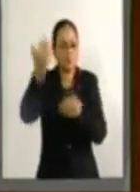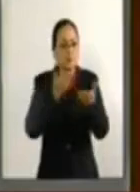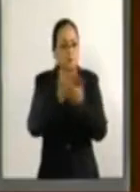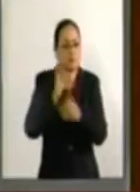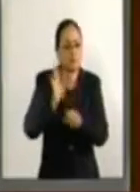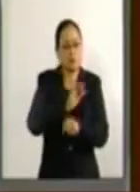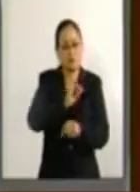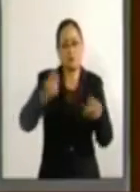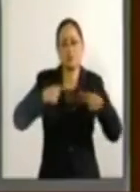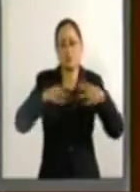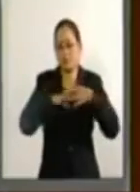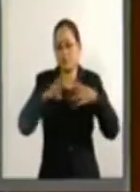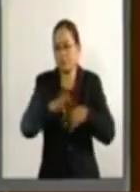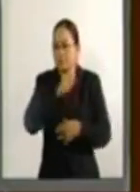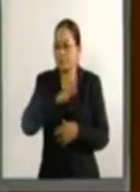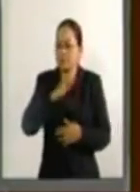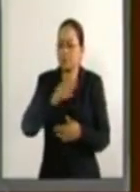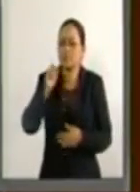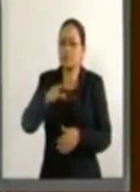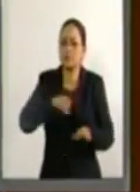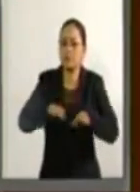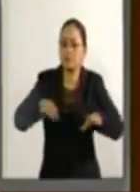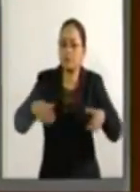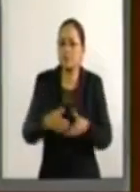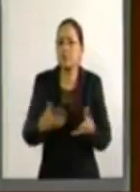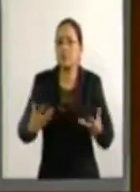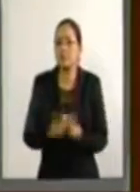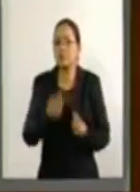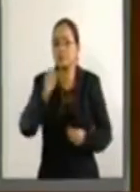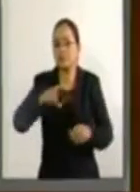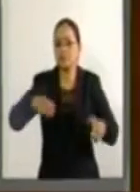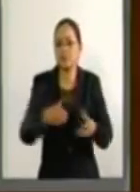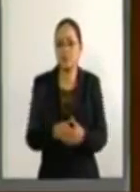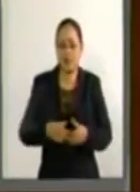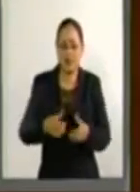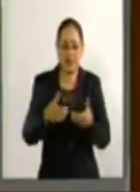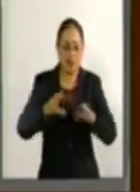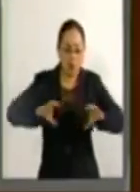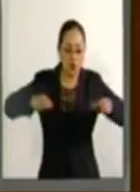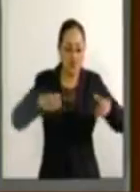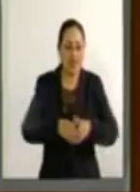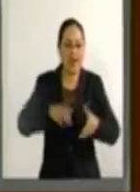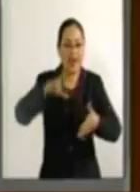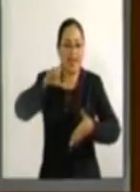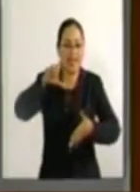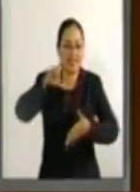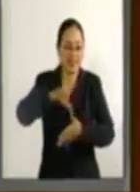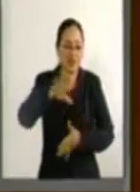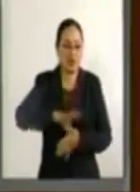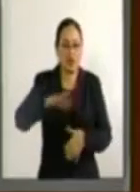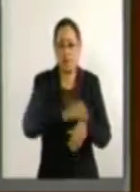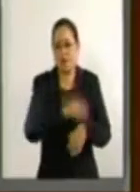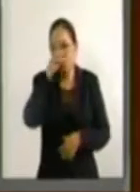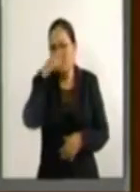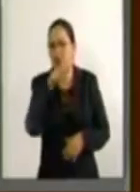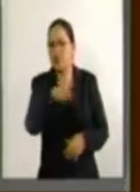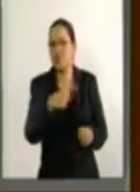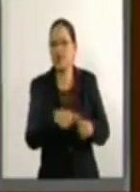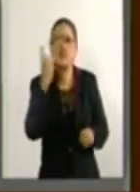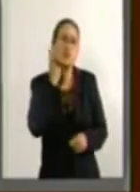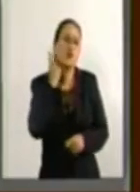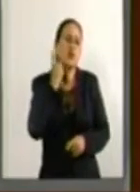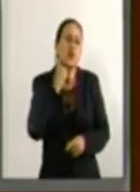favor de los migrantes. También se trabajará con el Caucus Latino, que lo preside un gran amigo de México, el diputado